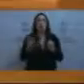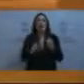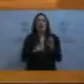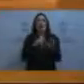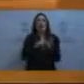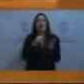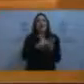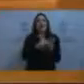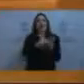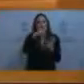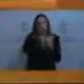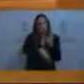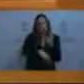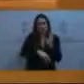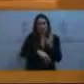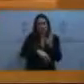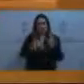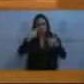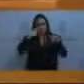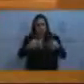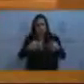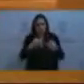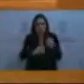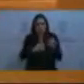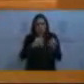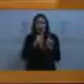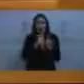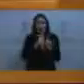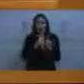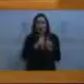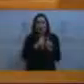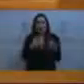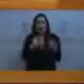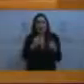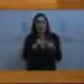pauta de actuaciones determinantes que cambien el curso de las cosas para bien y